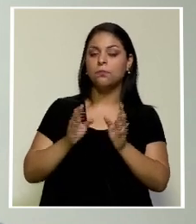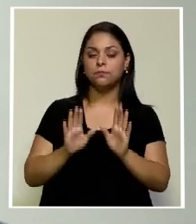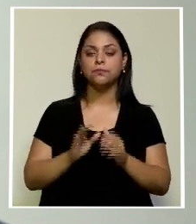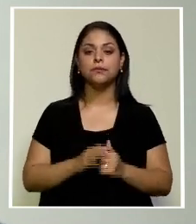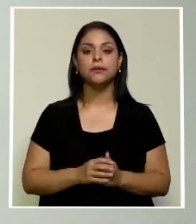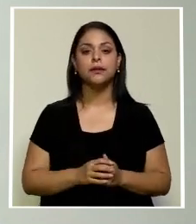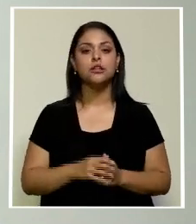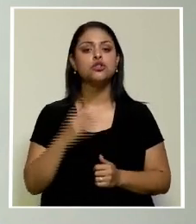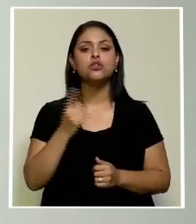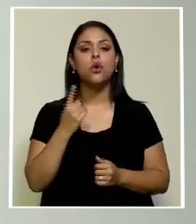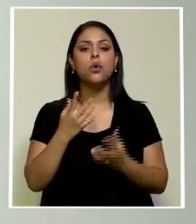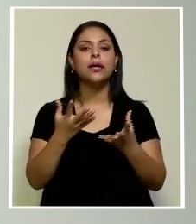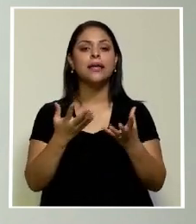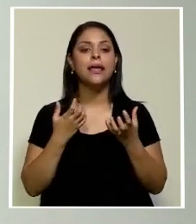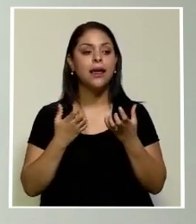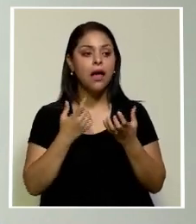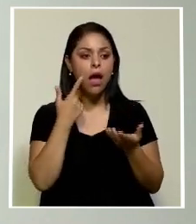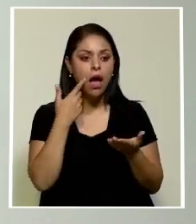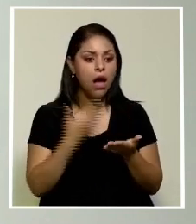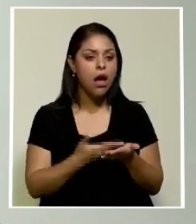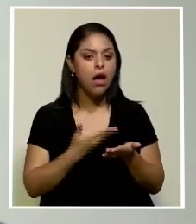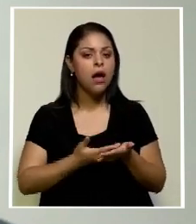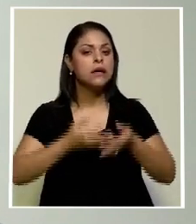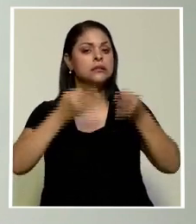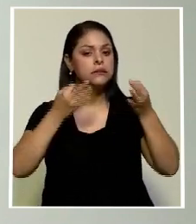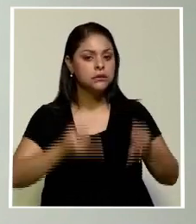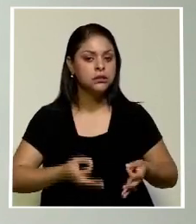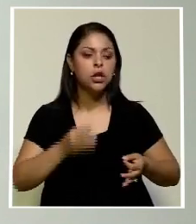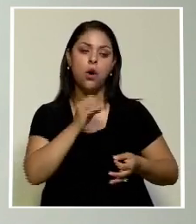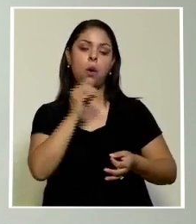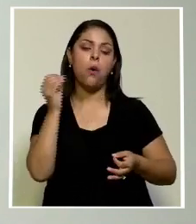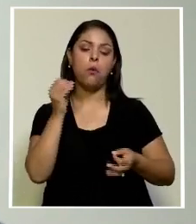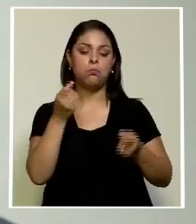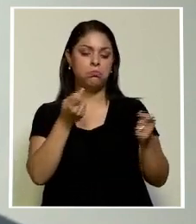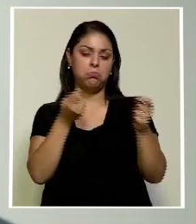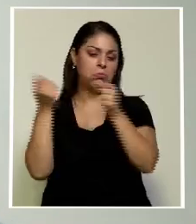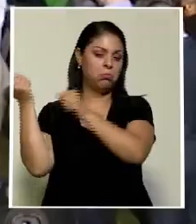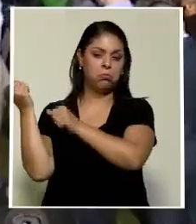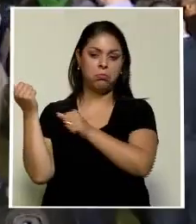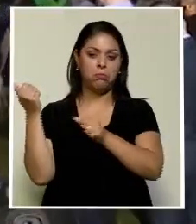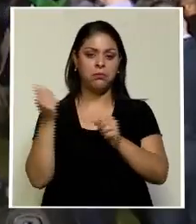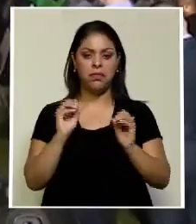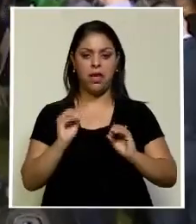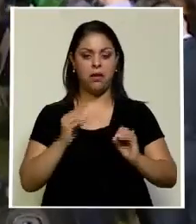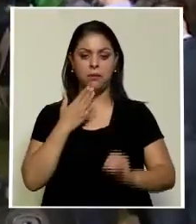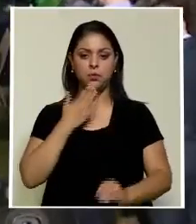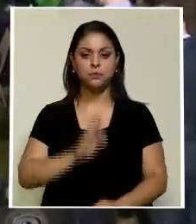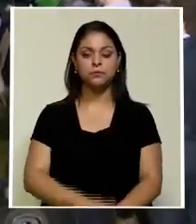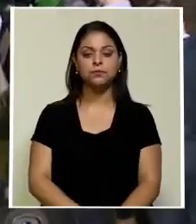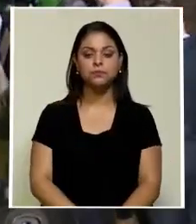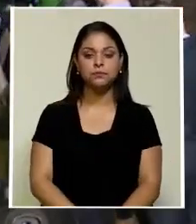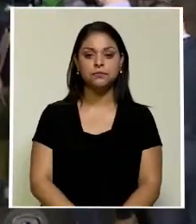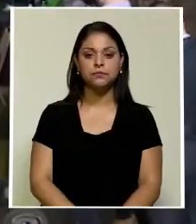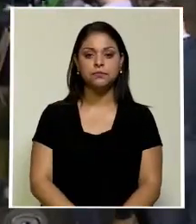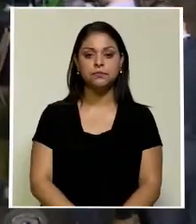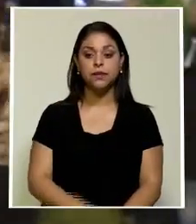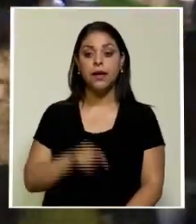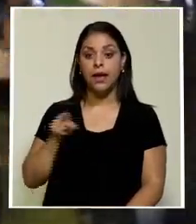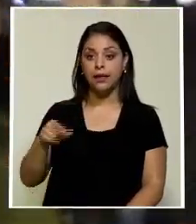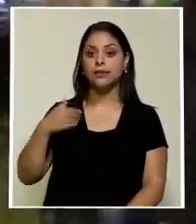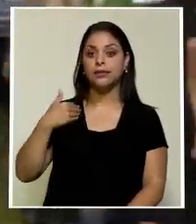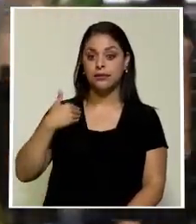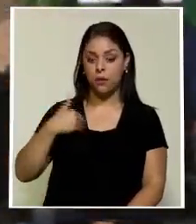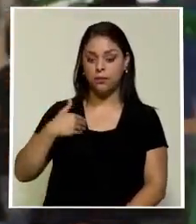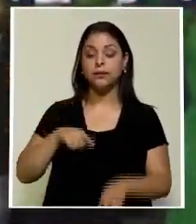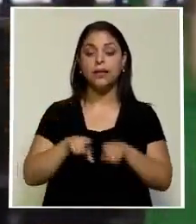es corroborar o descartar la posible comisión de hechos irregulares. Chacón también explicó algunos de los asuntos